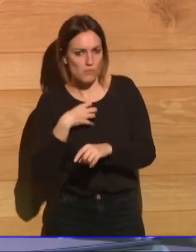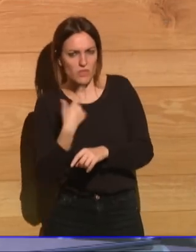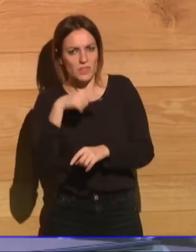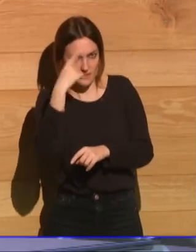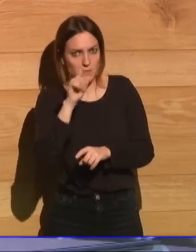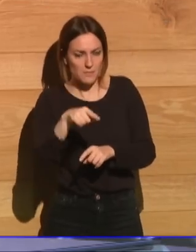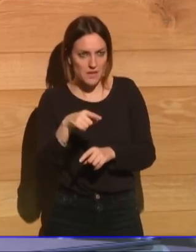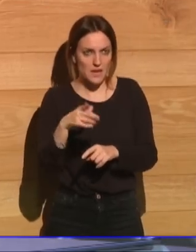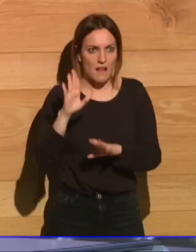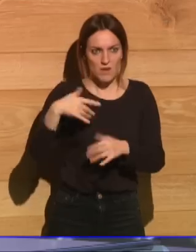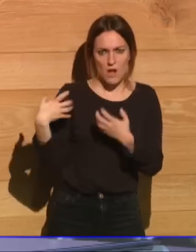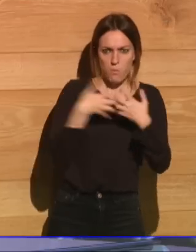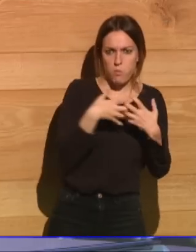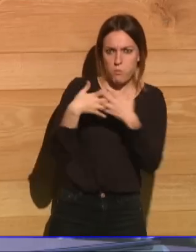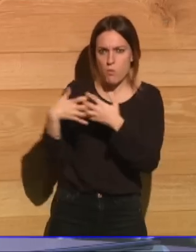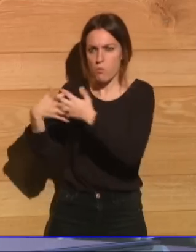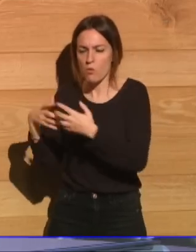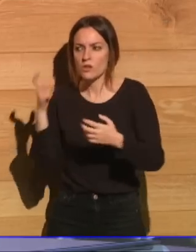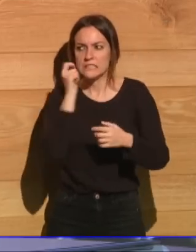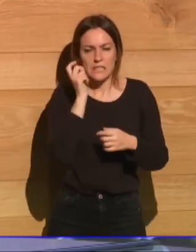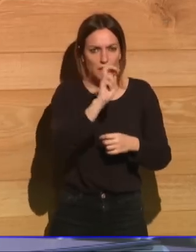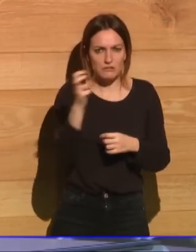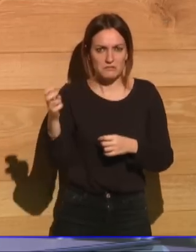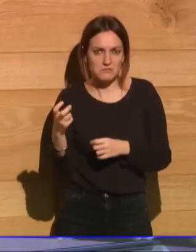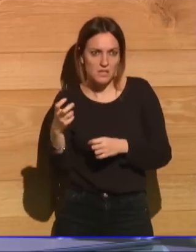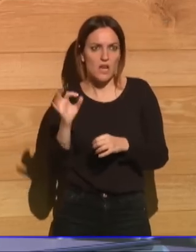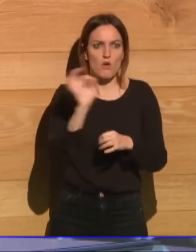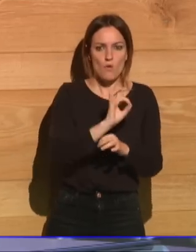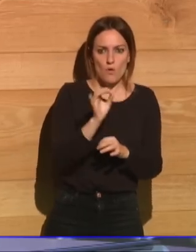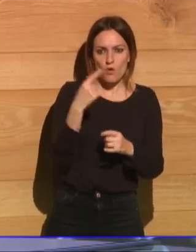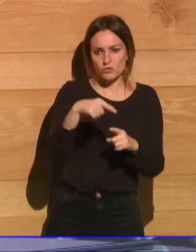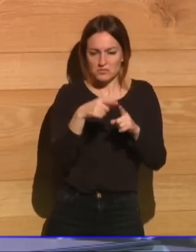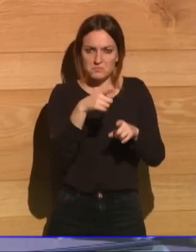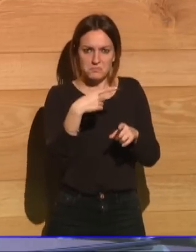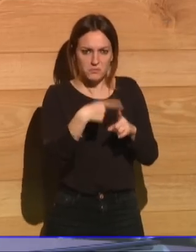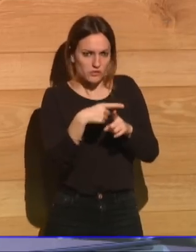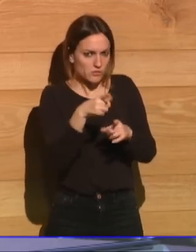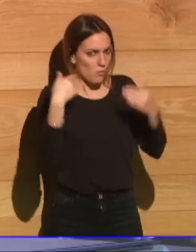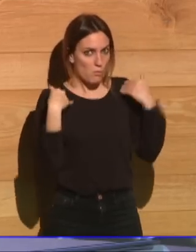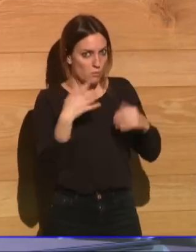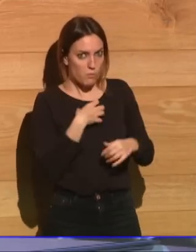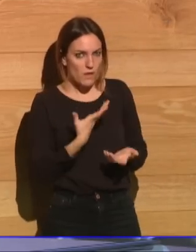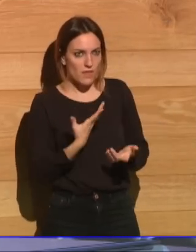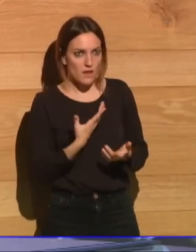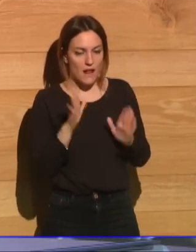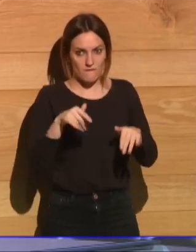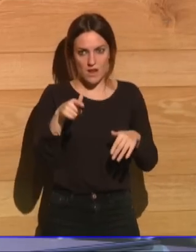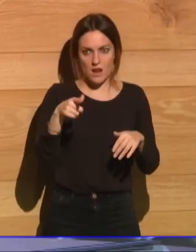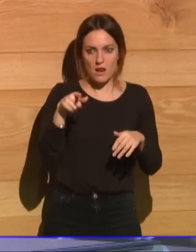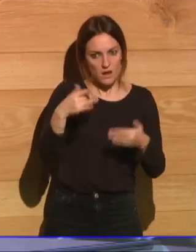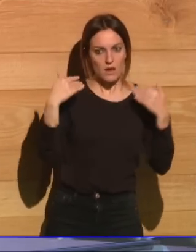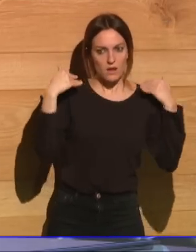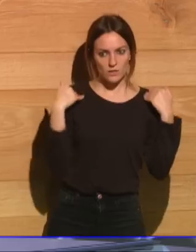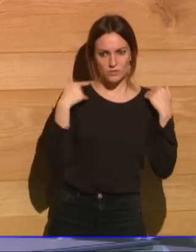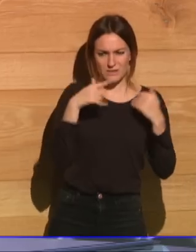sus rivalidades con la otra chica que sí que va a poder ser según qué cosas para las que ella ya no está facultad. En fin, todo ese peso no es normal que lo esté interpretando